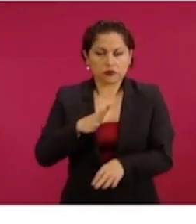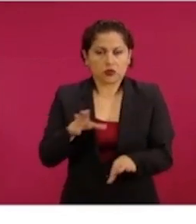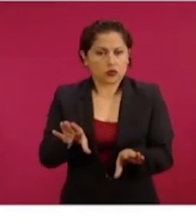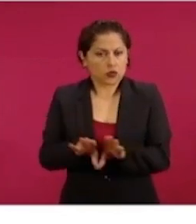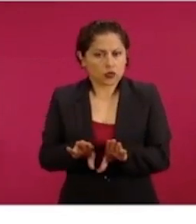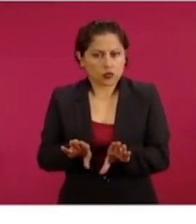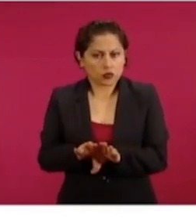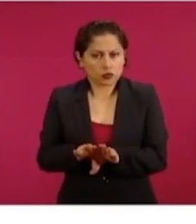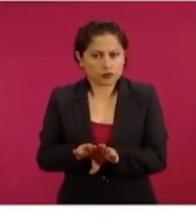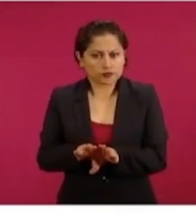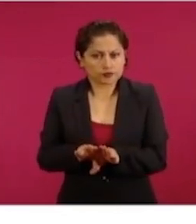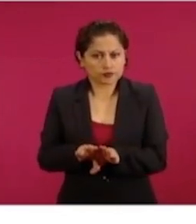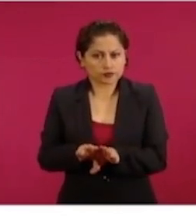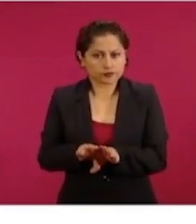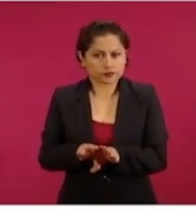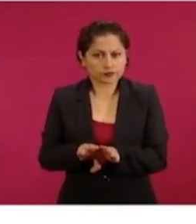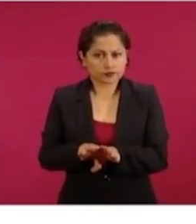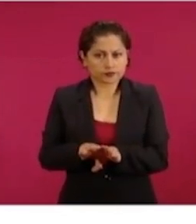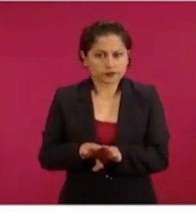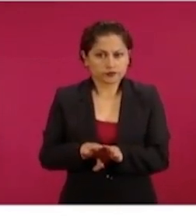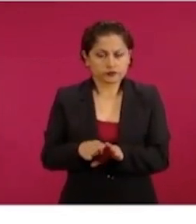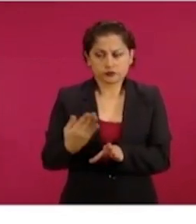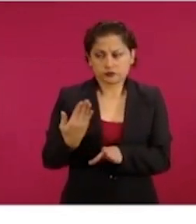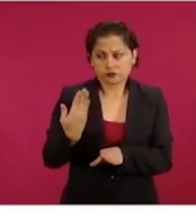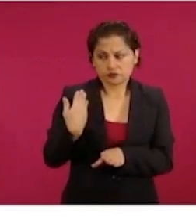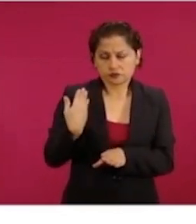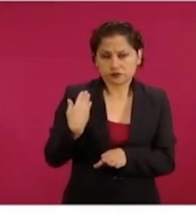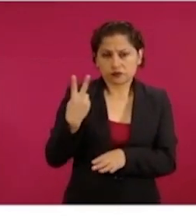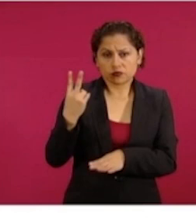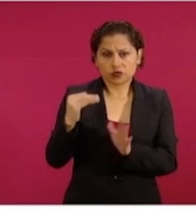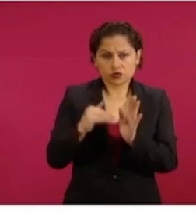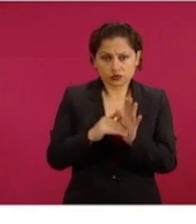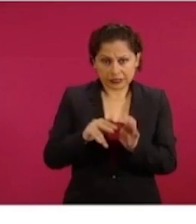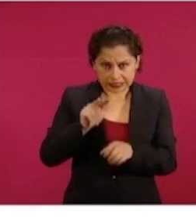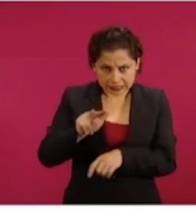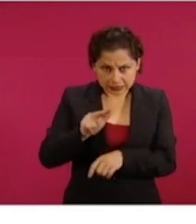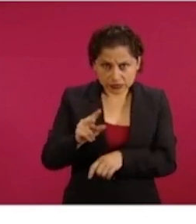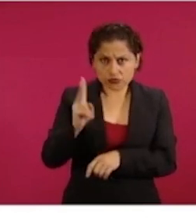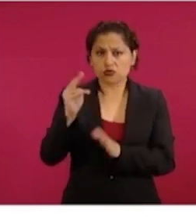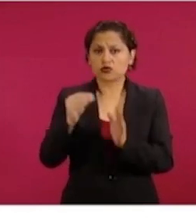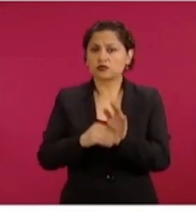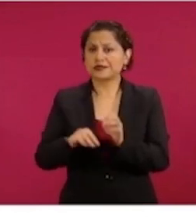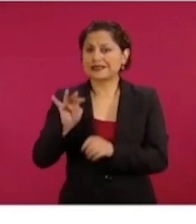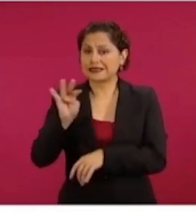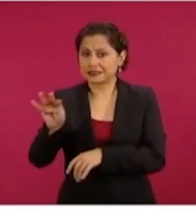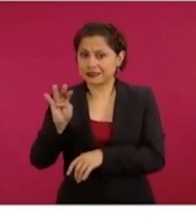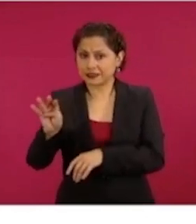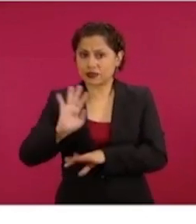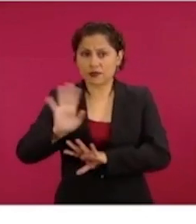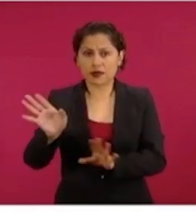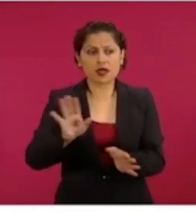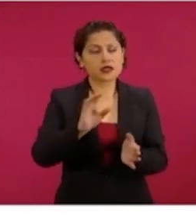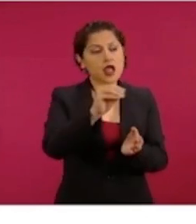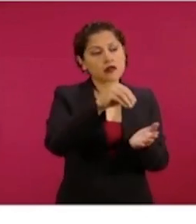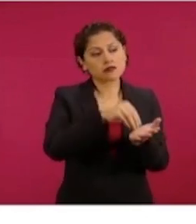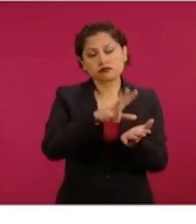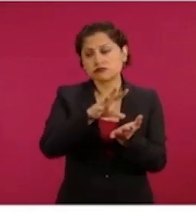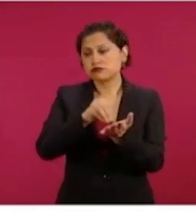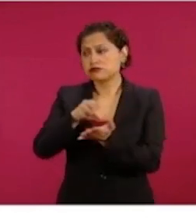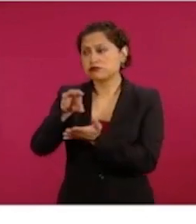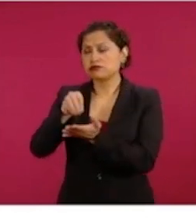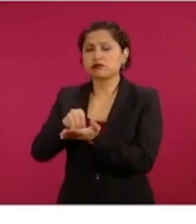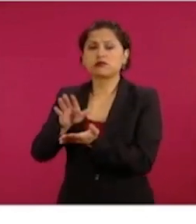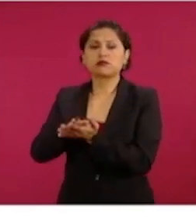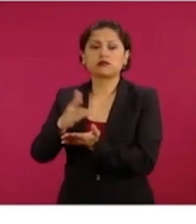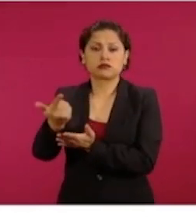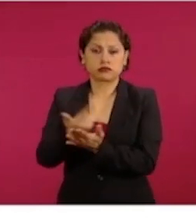durante los últimos meses de 2018, 2019. Entonces nosotros ya tenemos una base de datos. El número